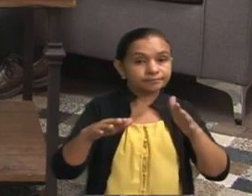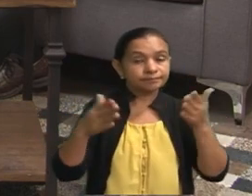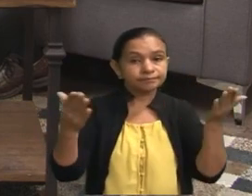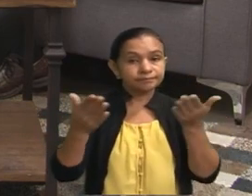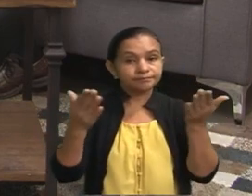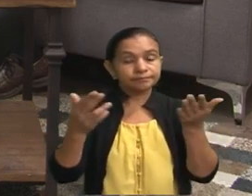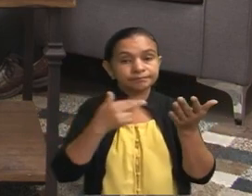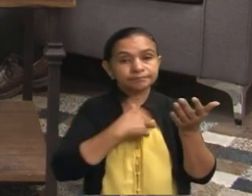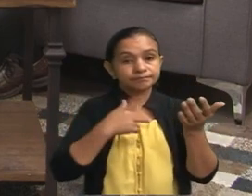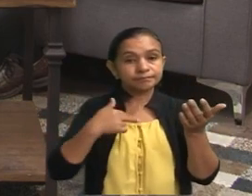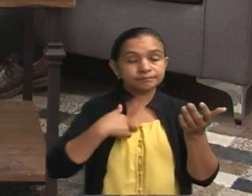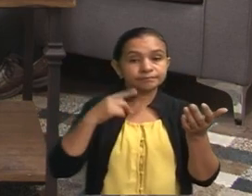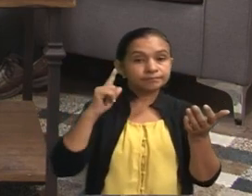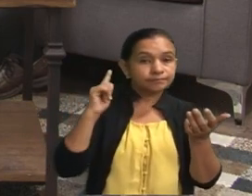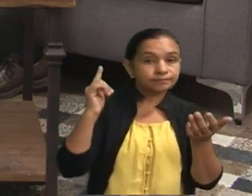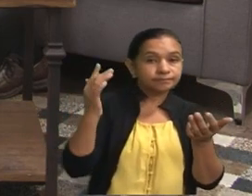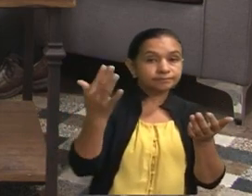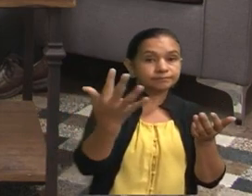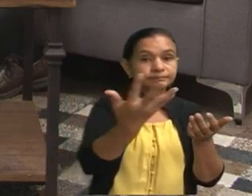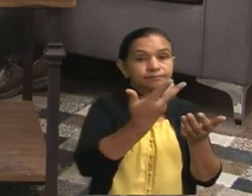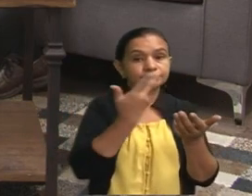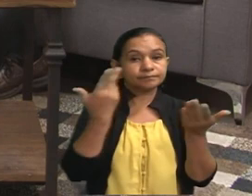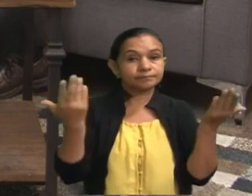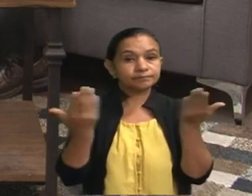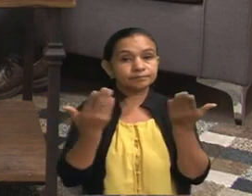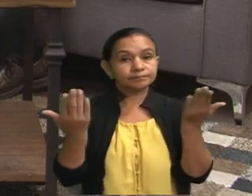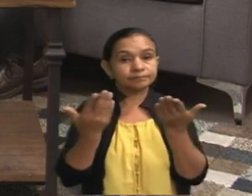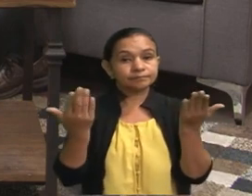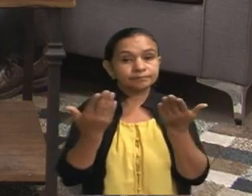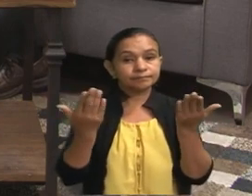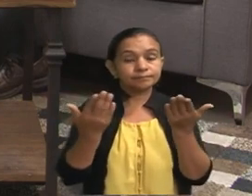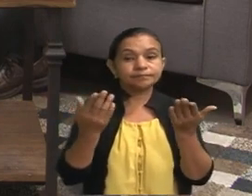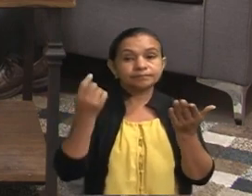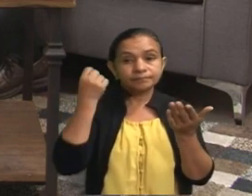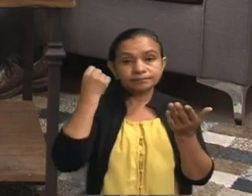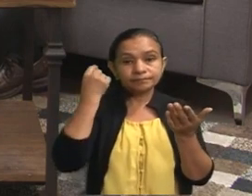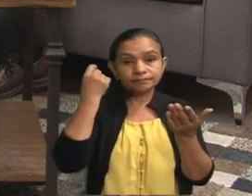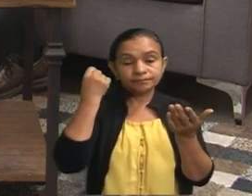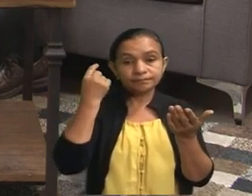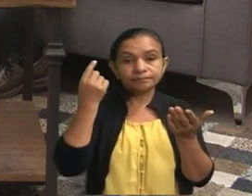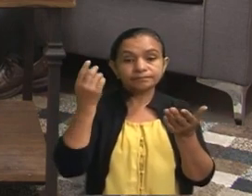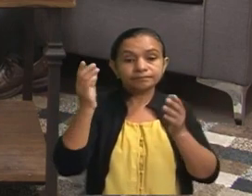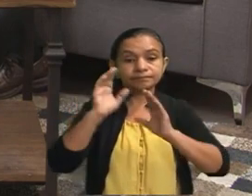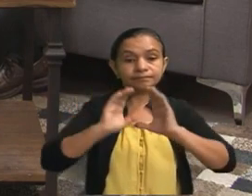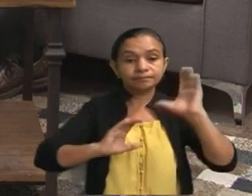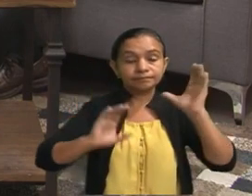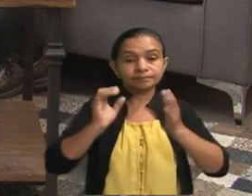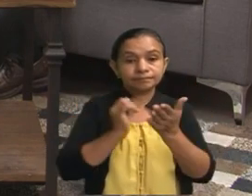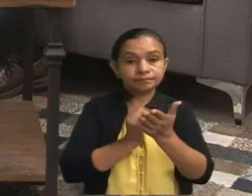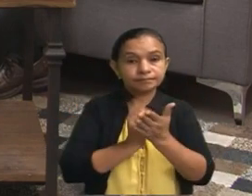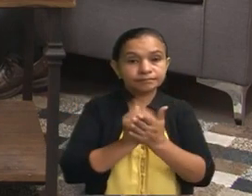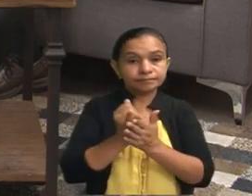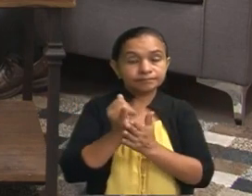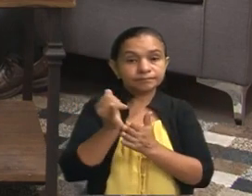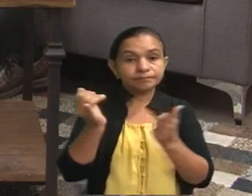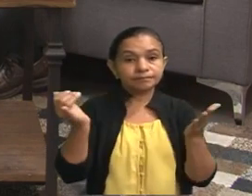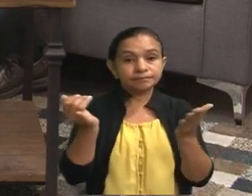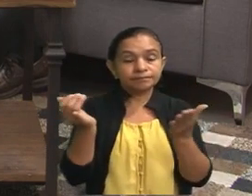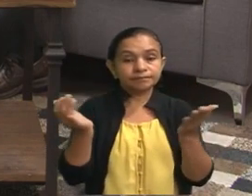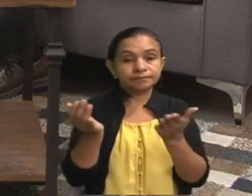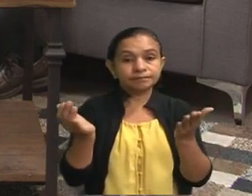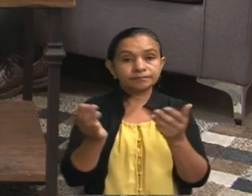entendió realmente todo y se entendió también la ciencia que hay detrás de esto.